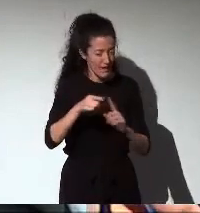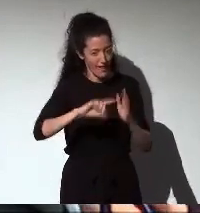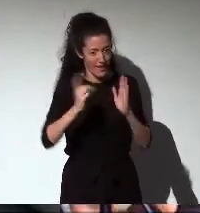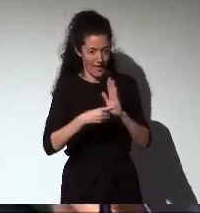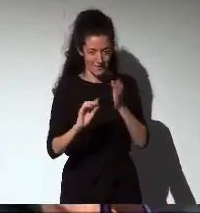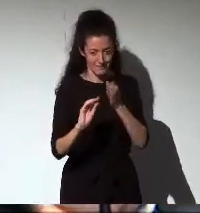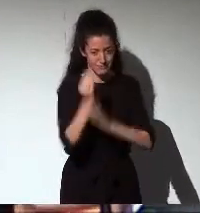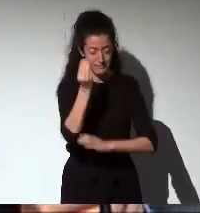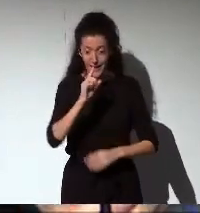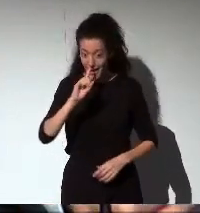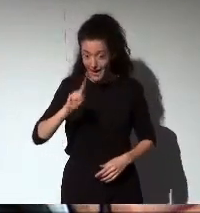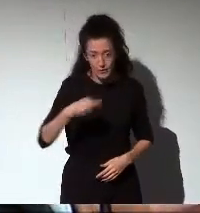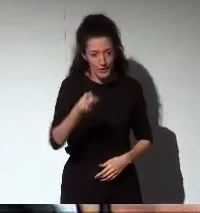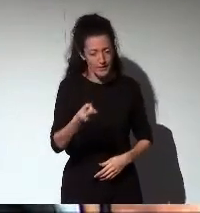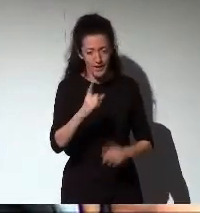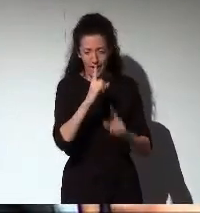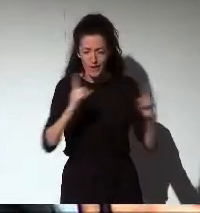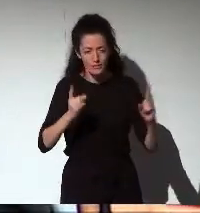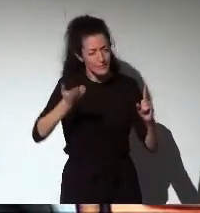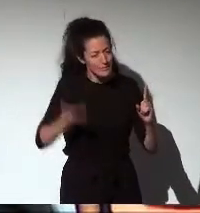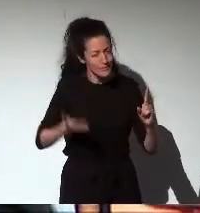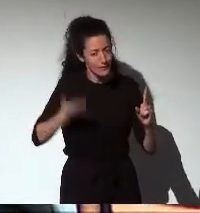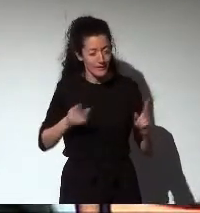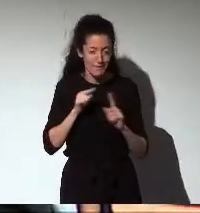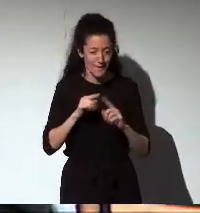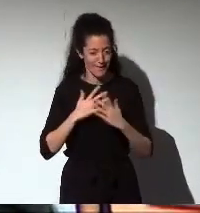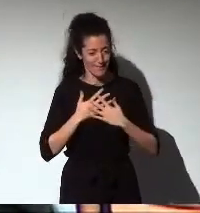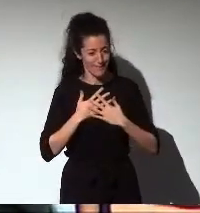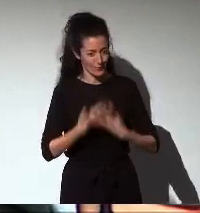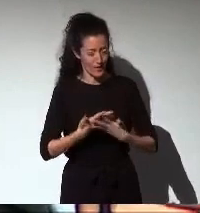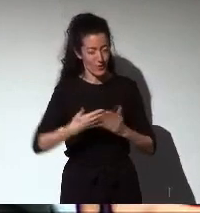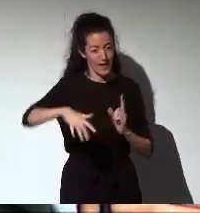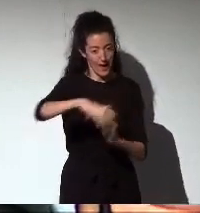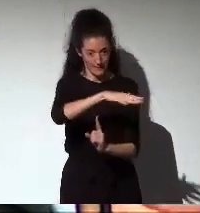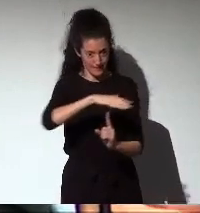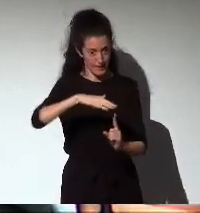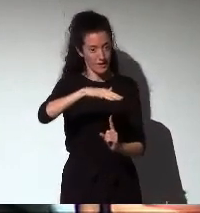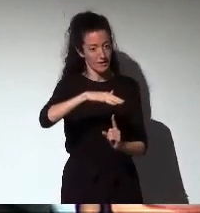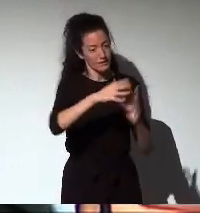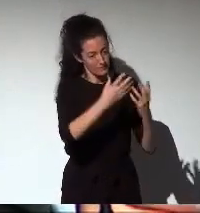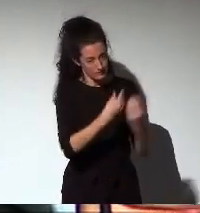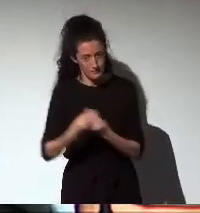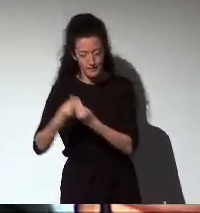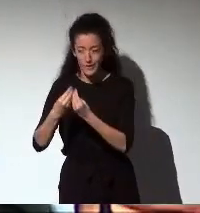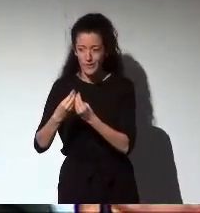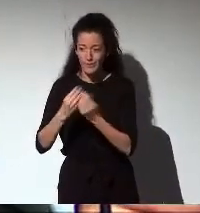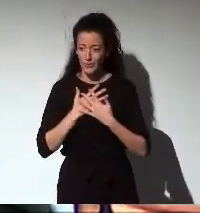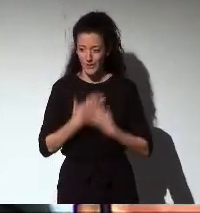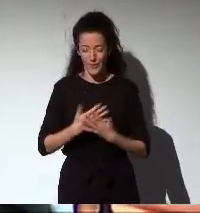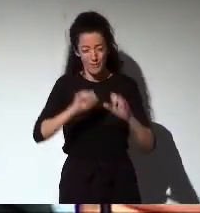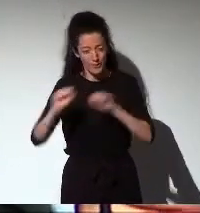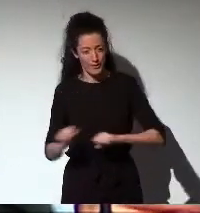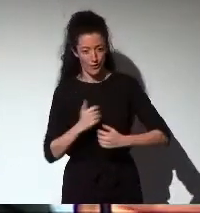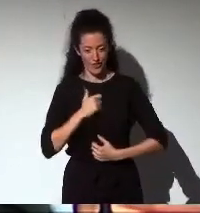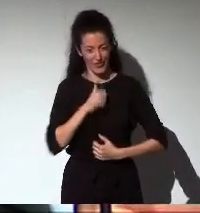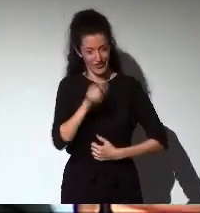insisto, es el gran año del voluntariado ambiental, que tiene que acompañar al voluntariado de protección civil, que aquí veo que echan más horas que un